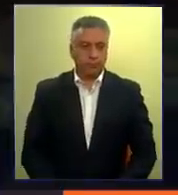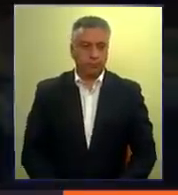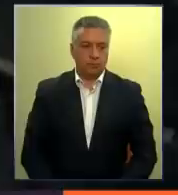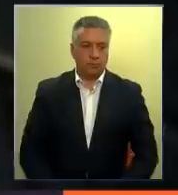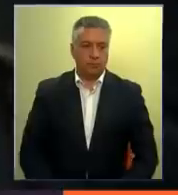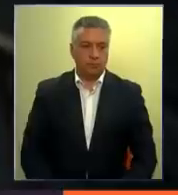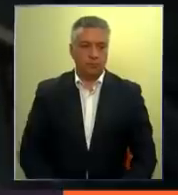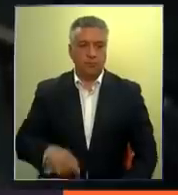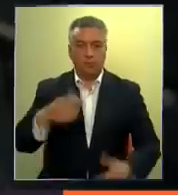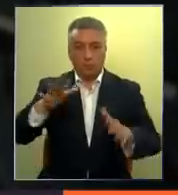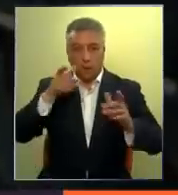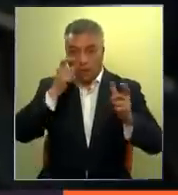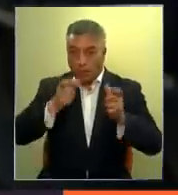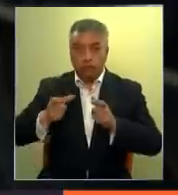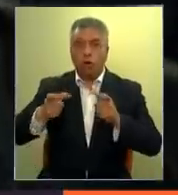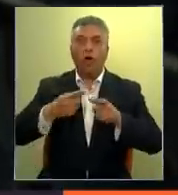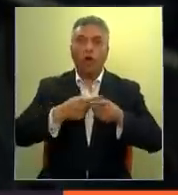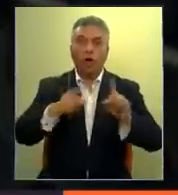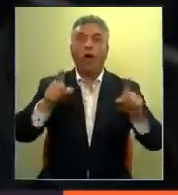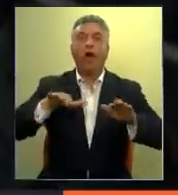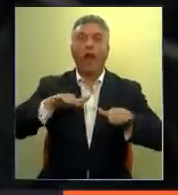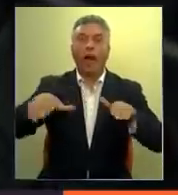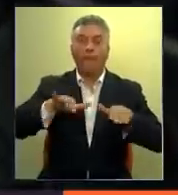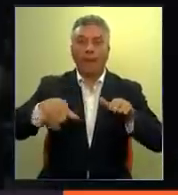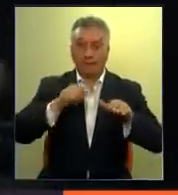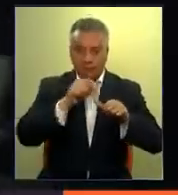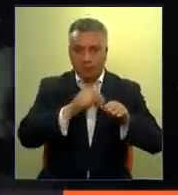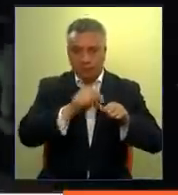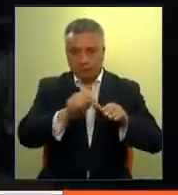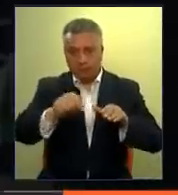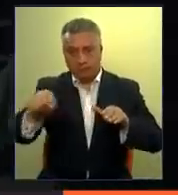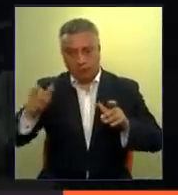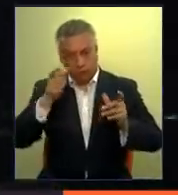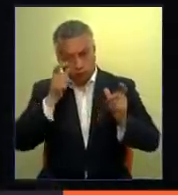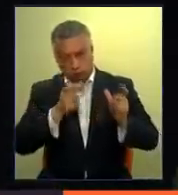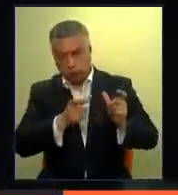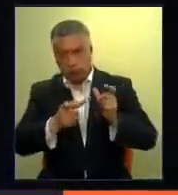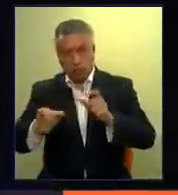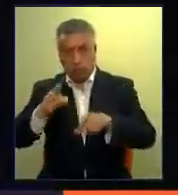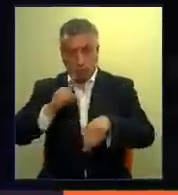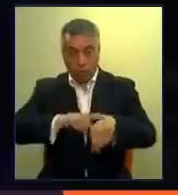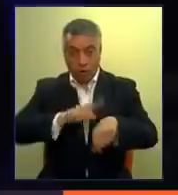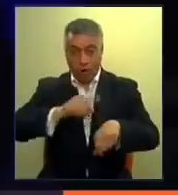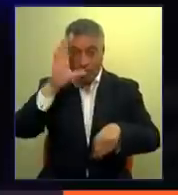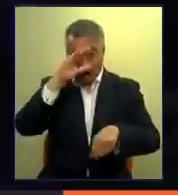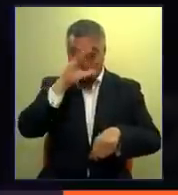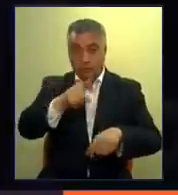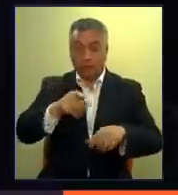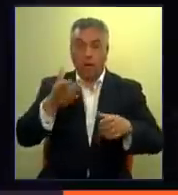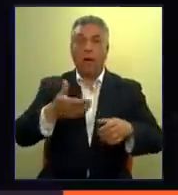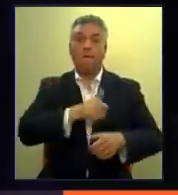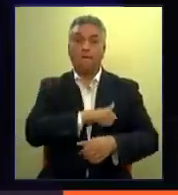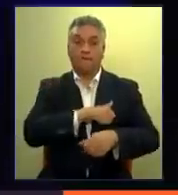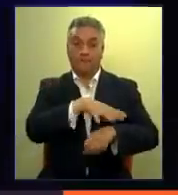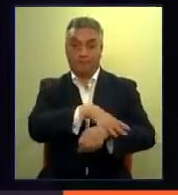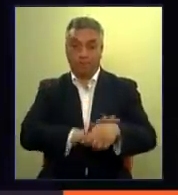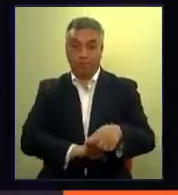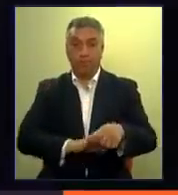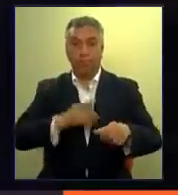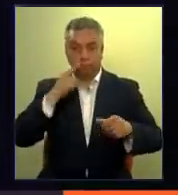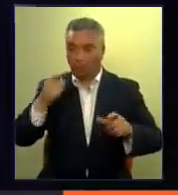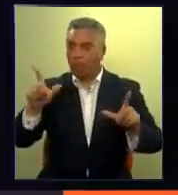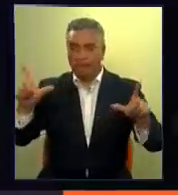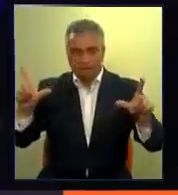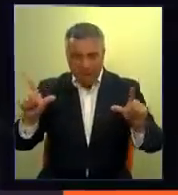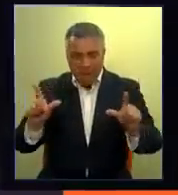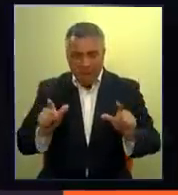El patrullaje continúa por otras playas de la región, lugares donde al menos en horario nocturno la policía marítima ha detectado cada vez menos